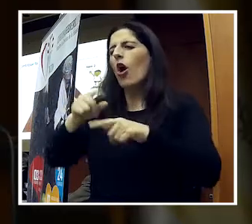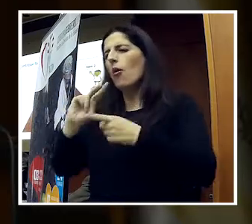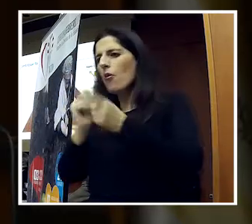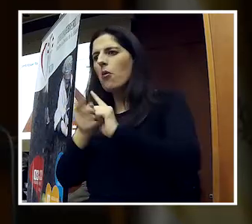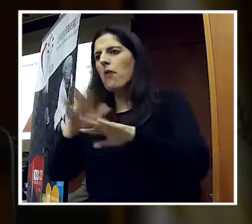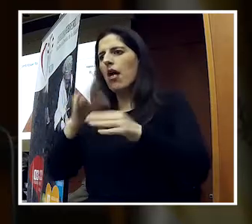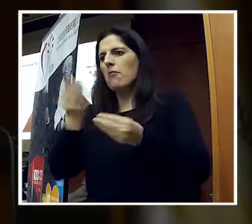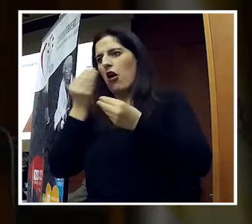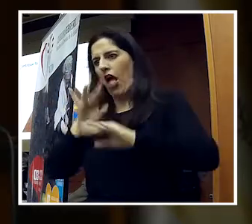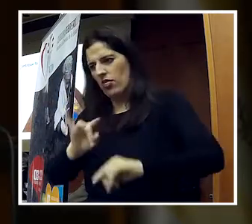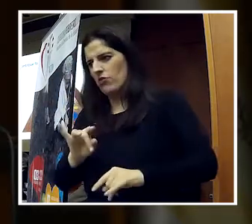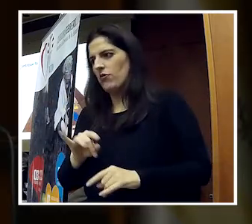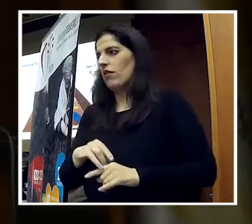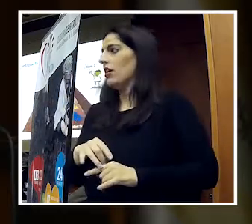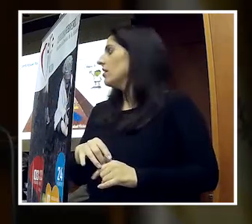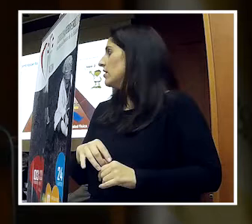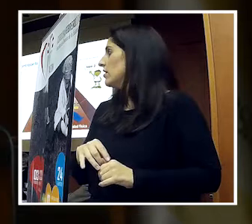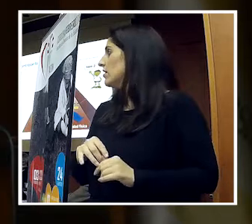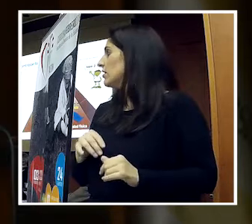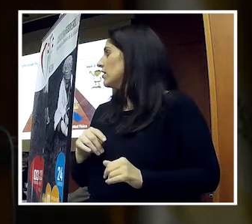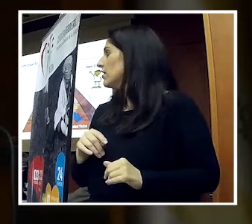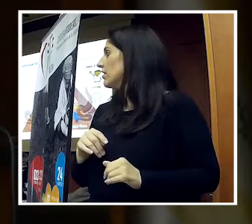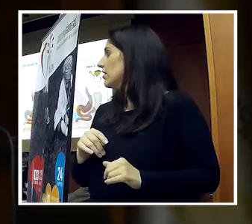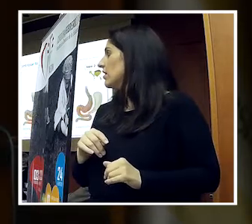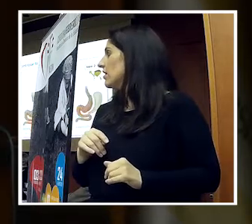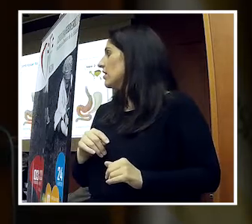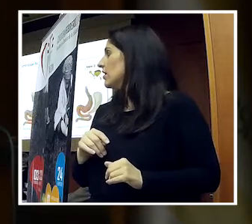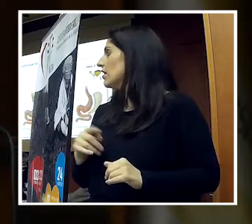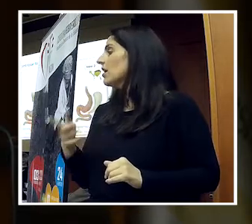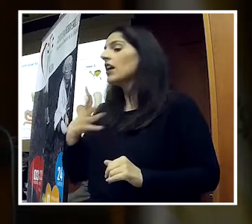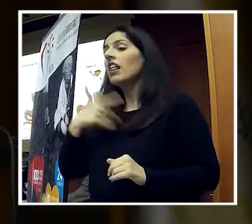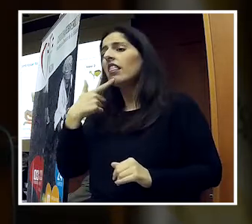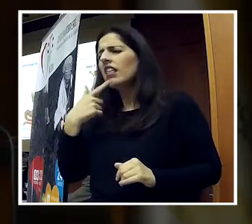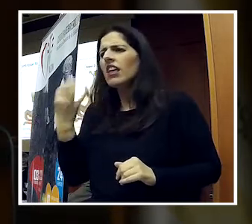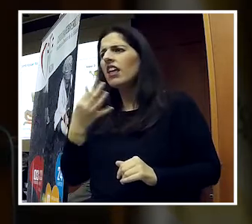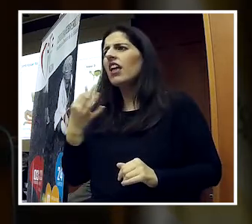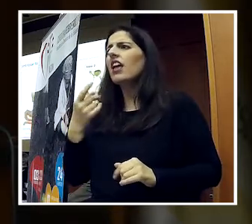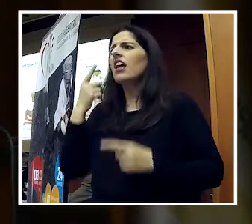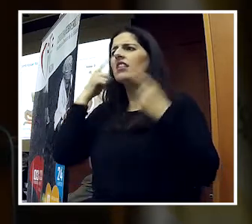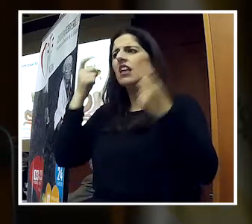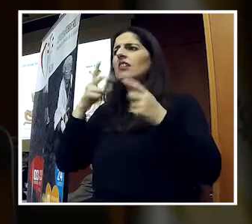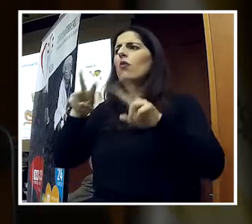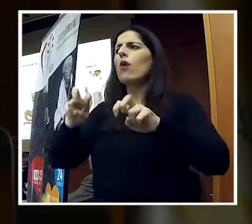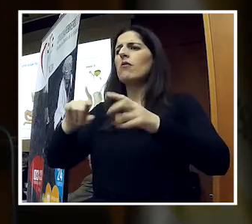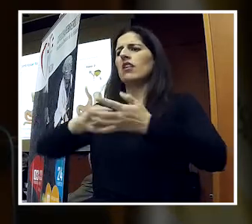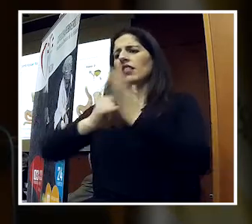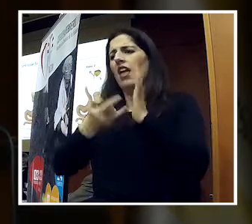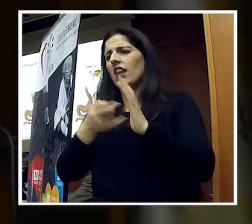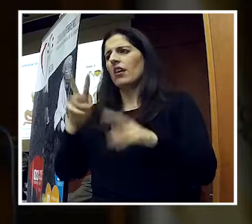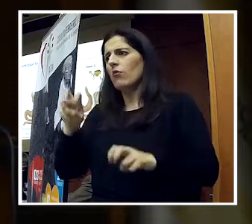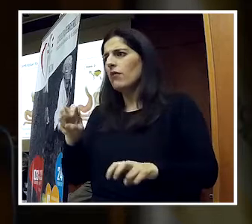es, para el tratamiento de la diabetes tipo 2. Es decir, me refiero a determinadas técnicas